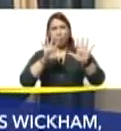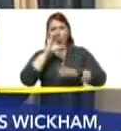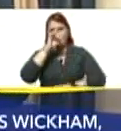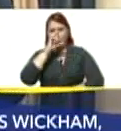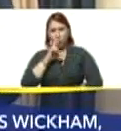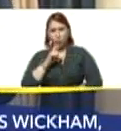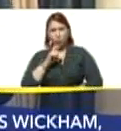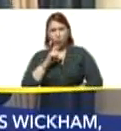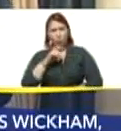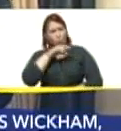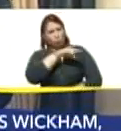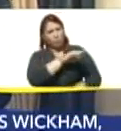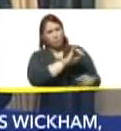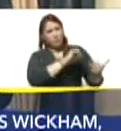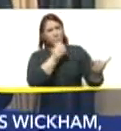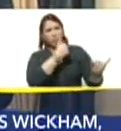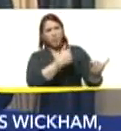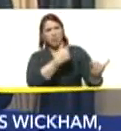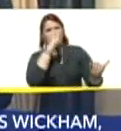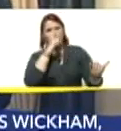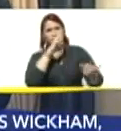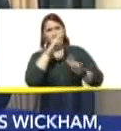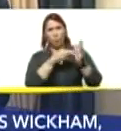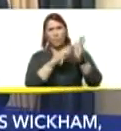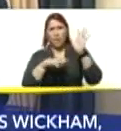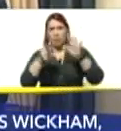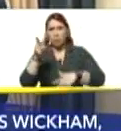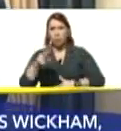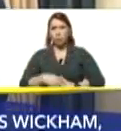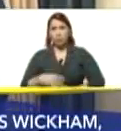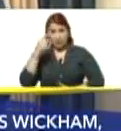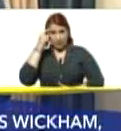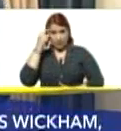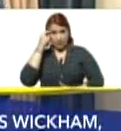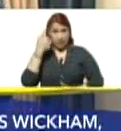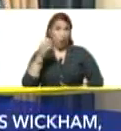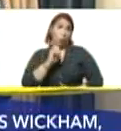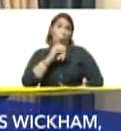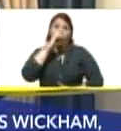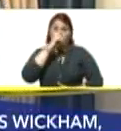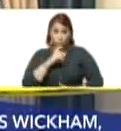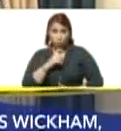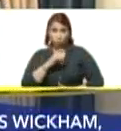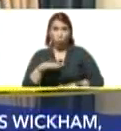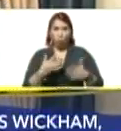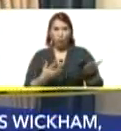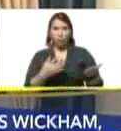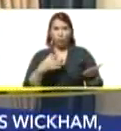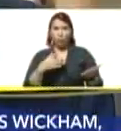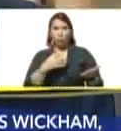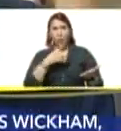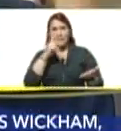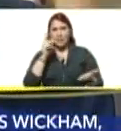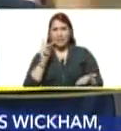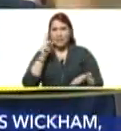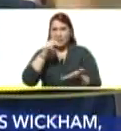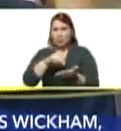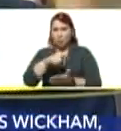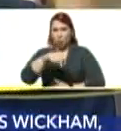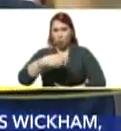Cuando usted habla del 2012, fecha de su llegada, a nosotros se nos vienen las